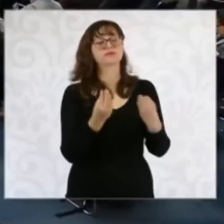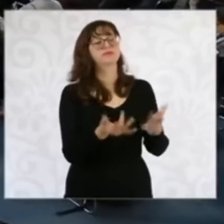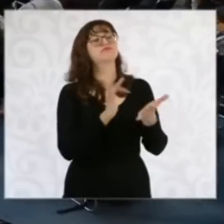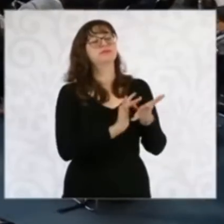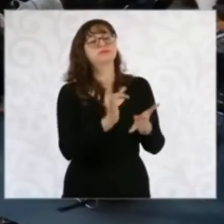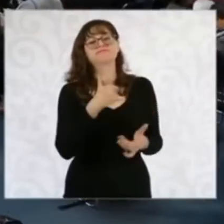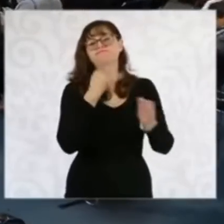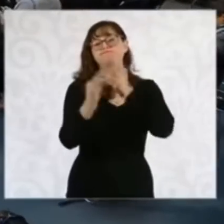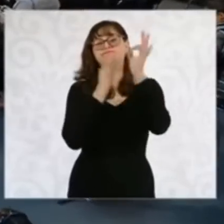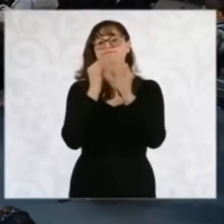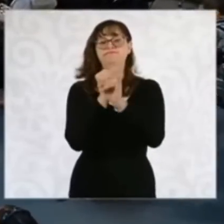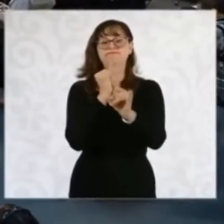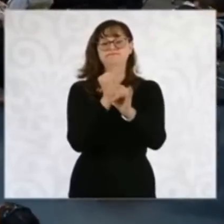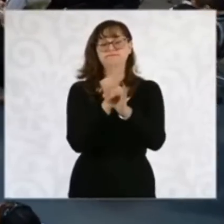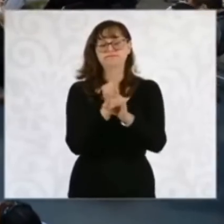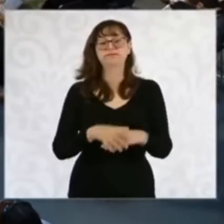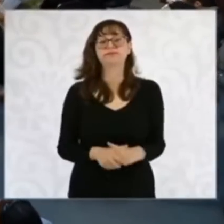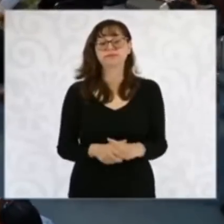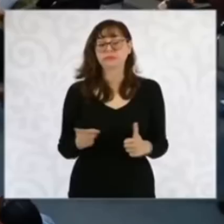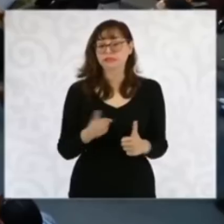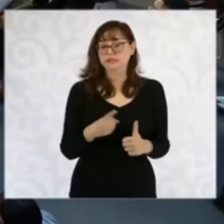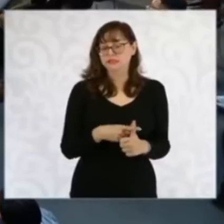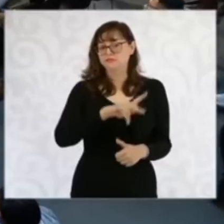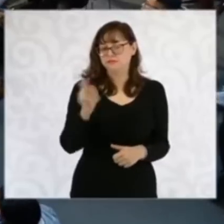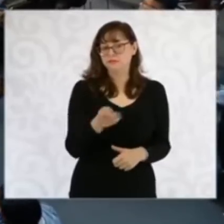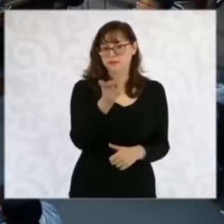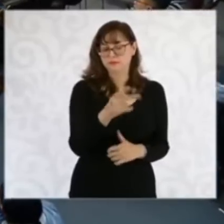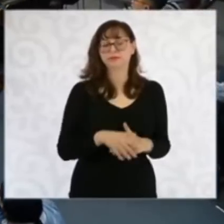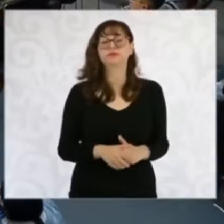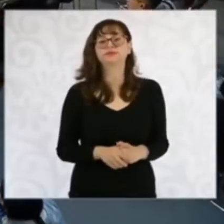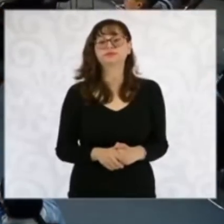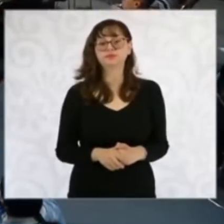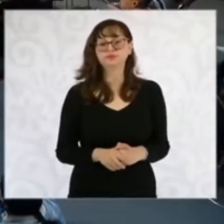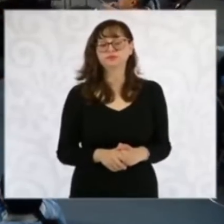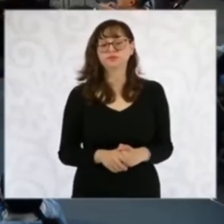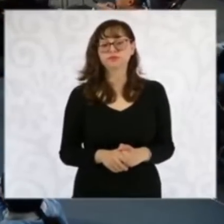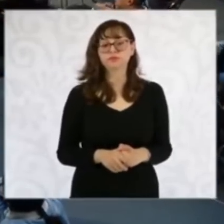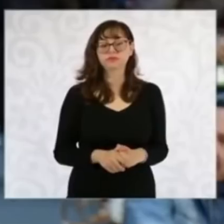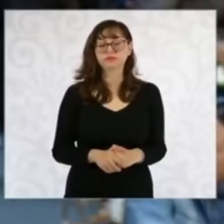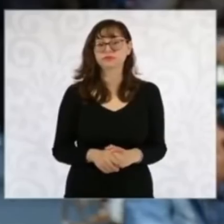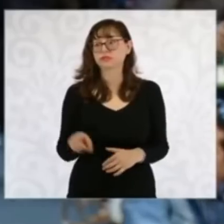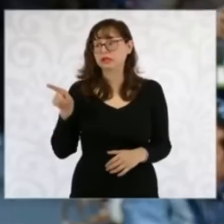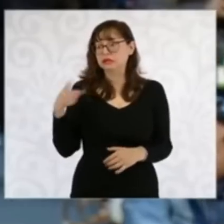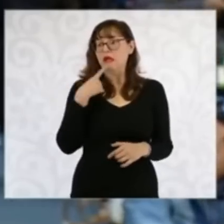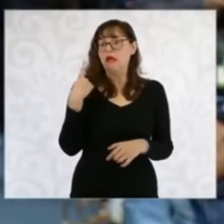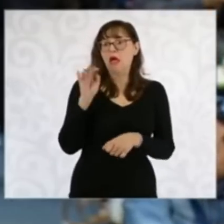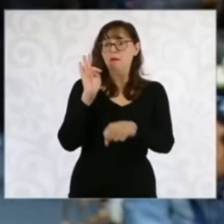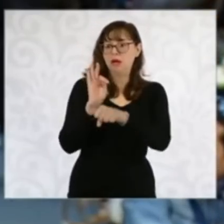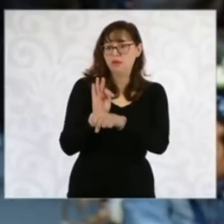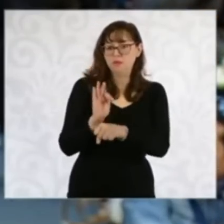Noticiero en Redes. Preguntarle, primeramente, la Corte aplazó una resolución de amparos de Bimbo y